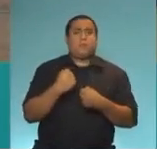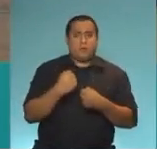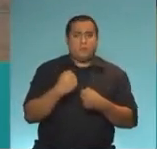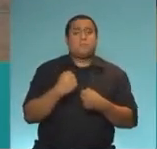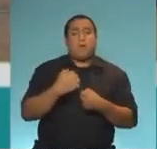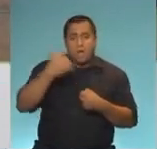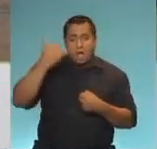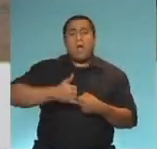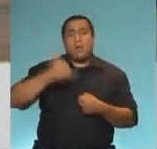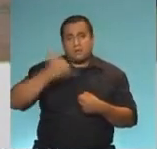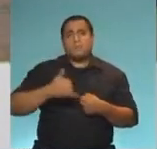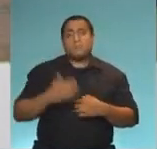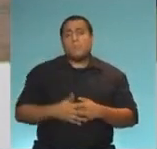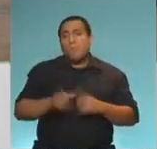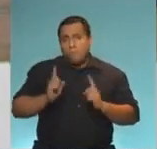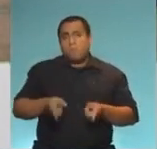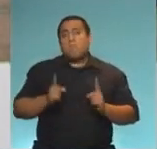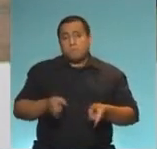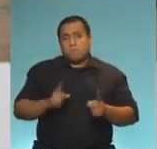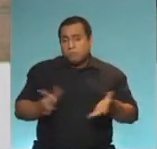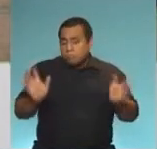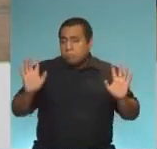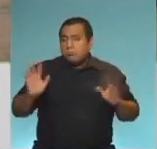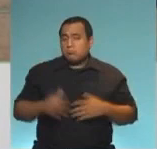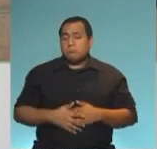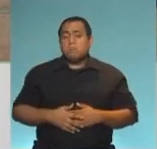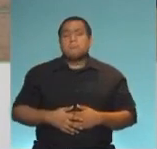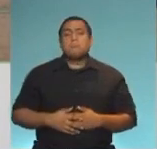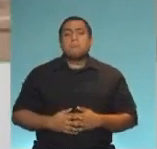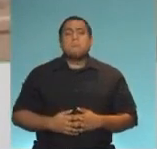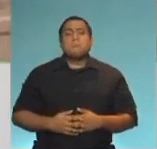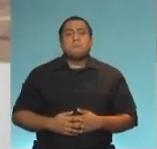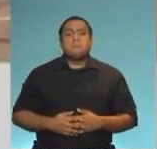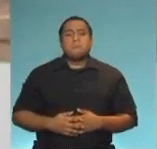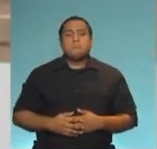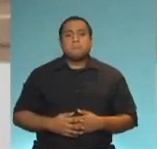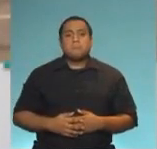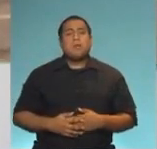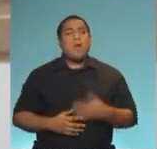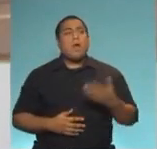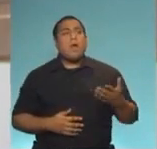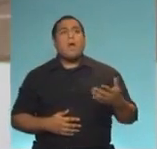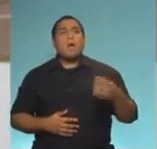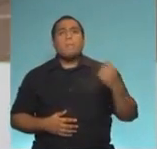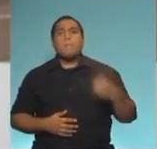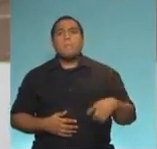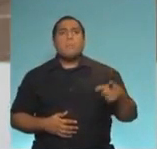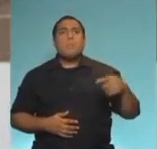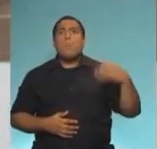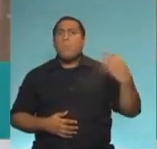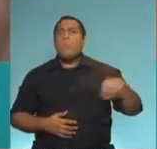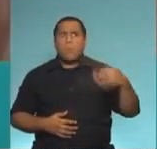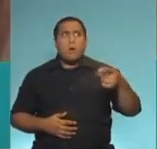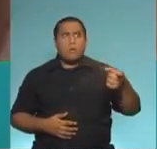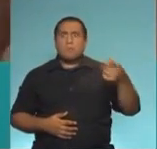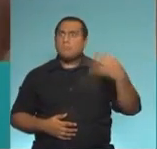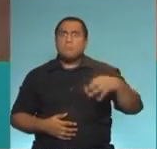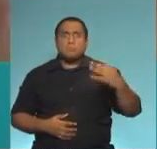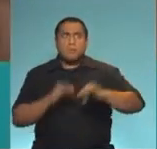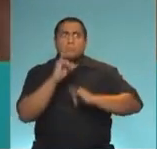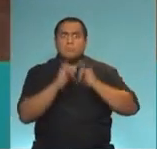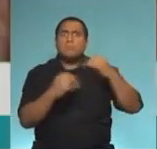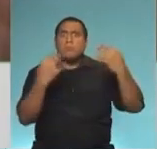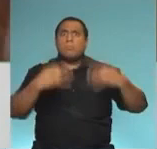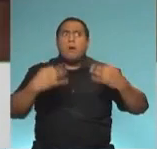que el individuo pone en marcha frente a la exposición al virus. Mira, es una gran noticia la que nos